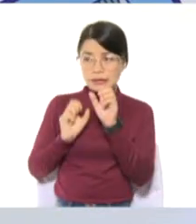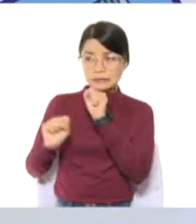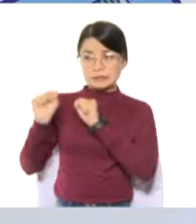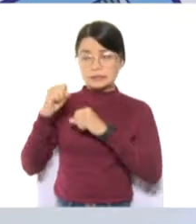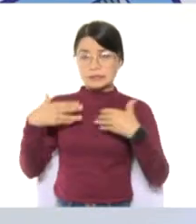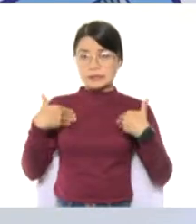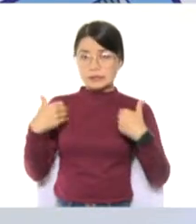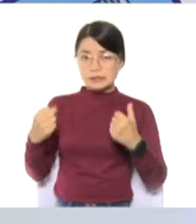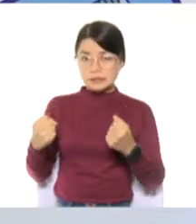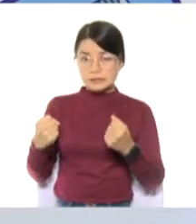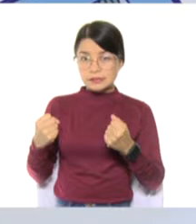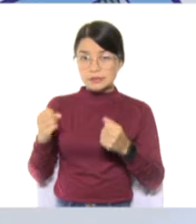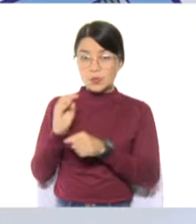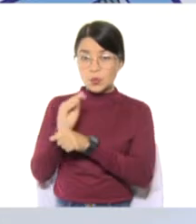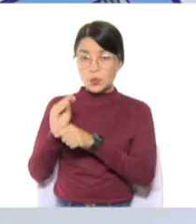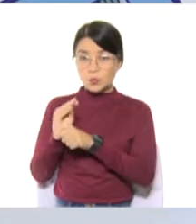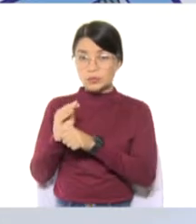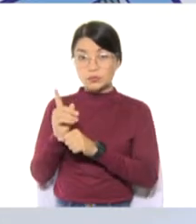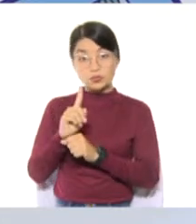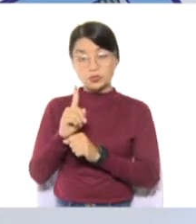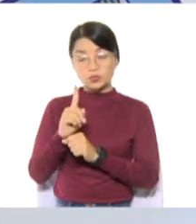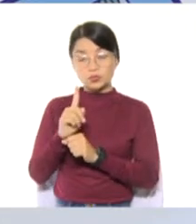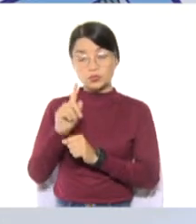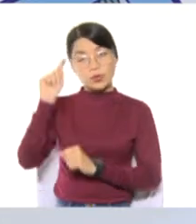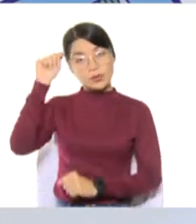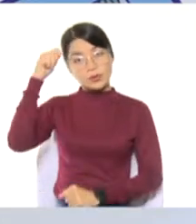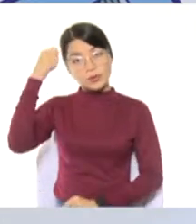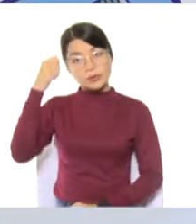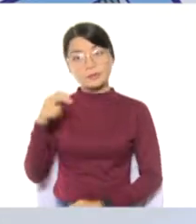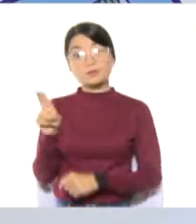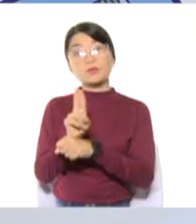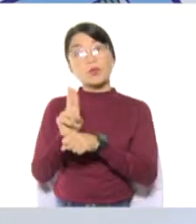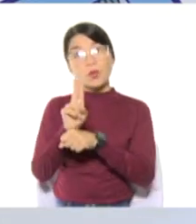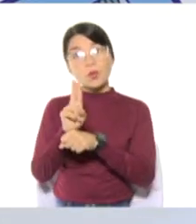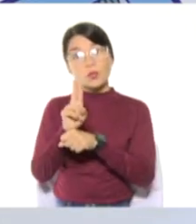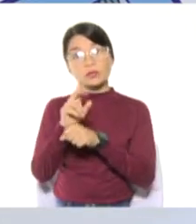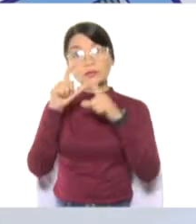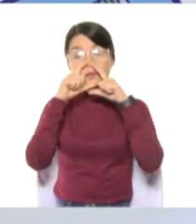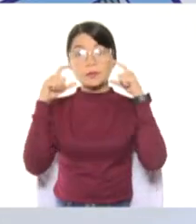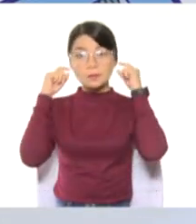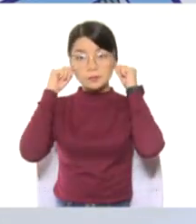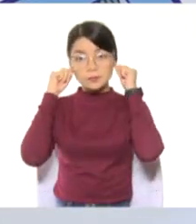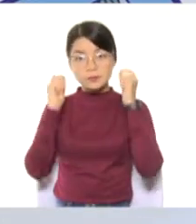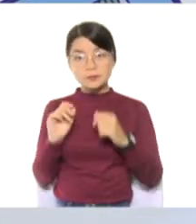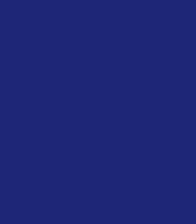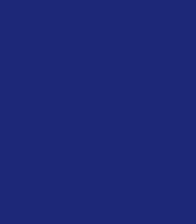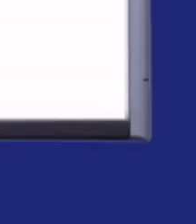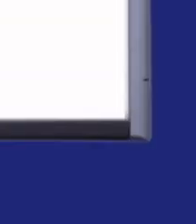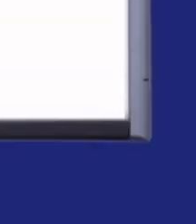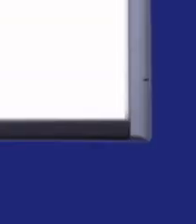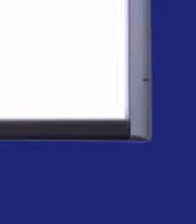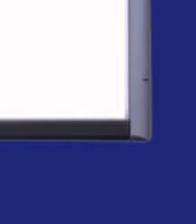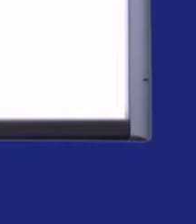gel, usa tu colección Bicentenario y nos vemos la semana próxima. Hasta luego.